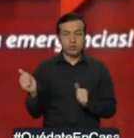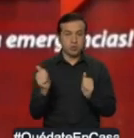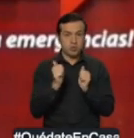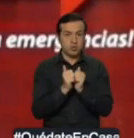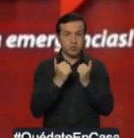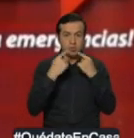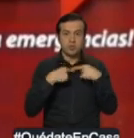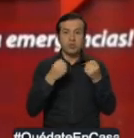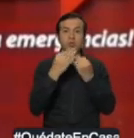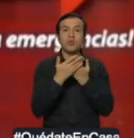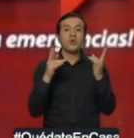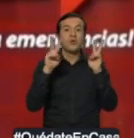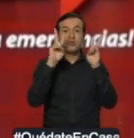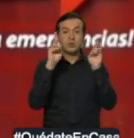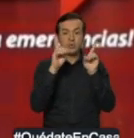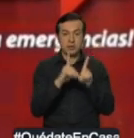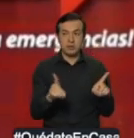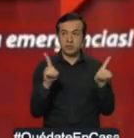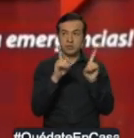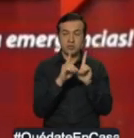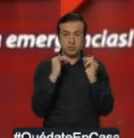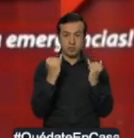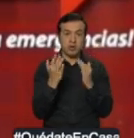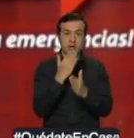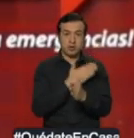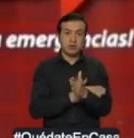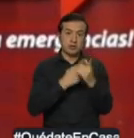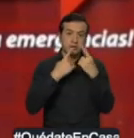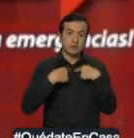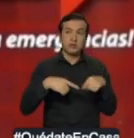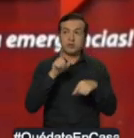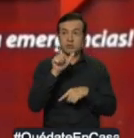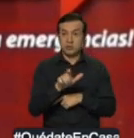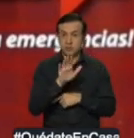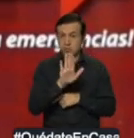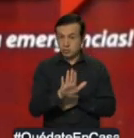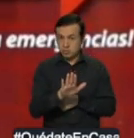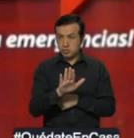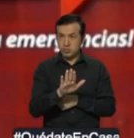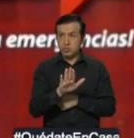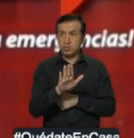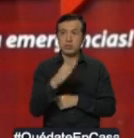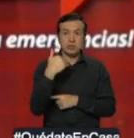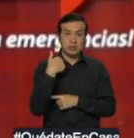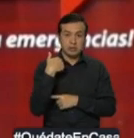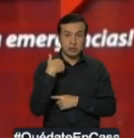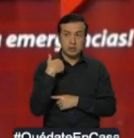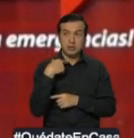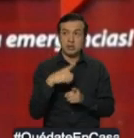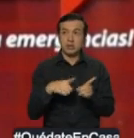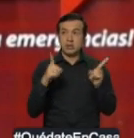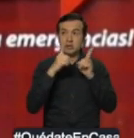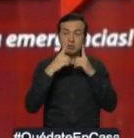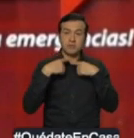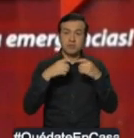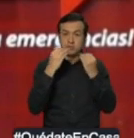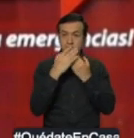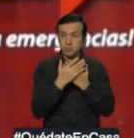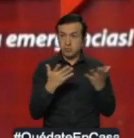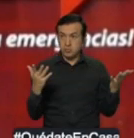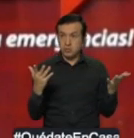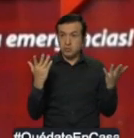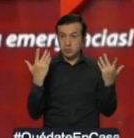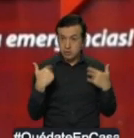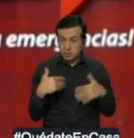nos hablará sobre los datos de hoy solo quisiera confirmar doctor solórzano que tenga la última infografía de lo